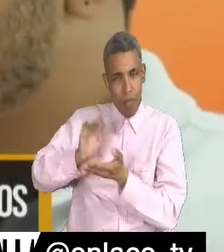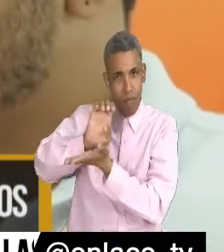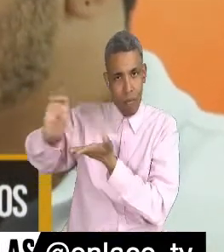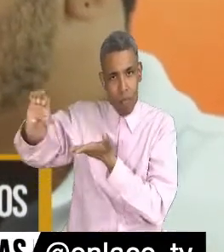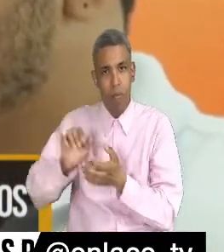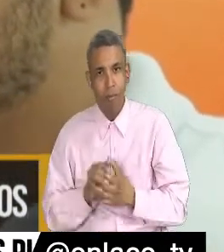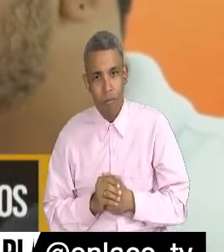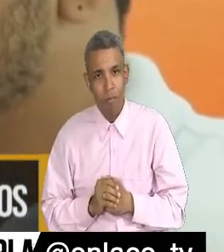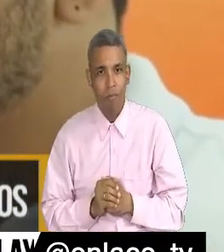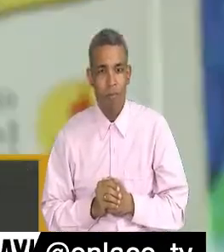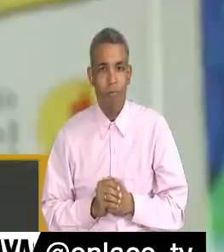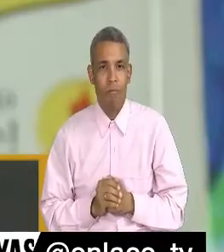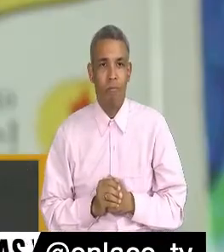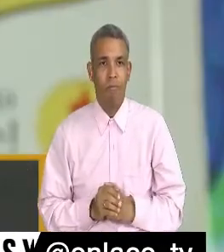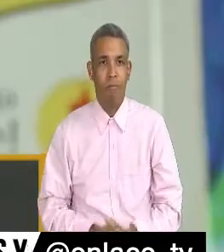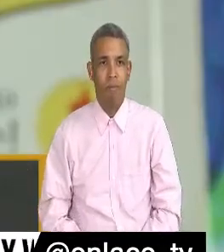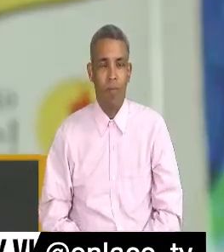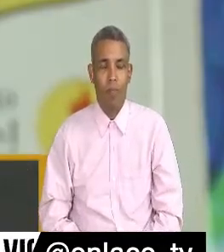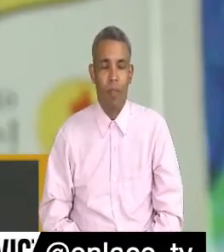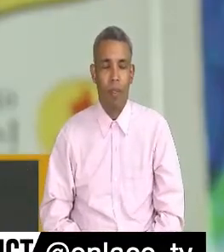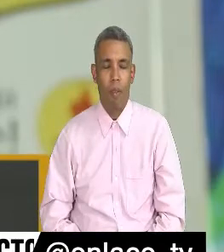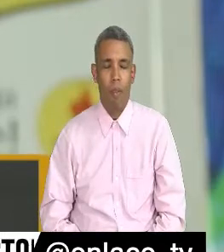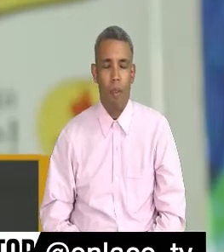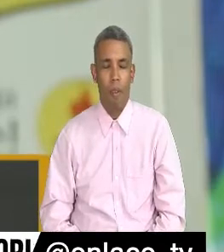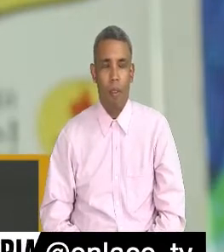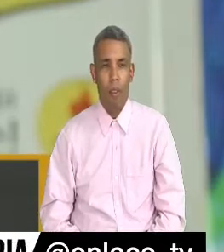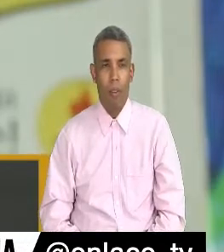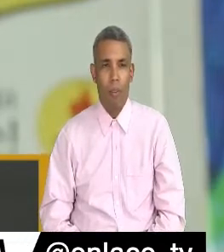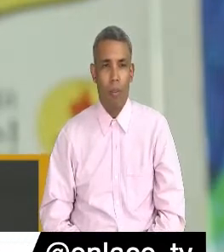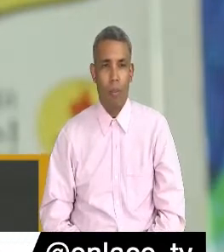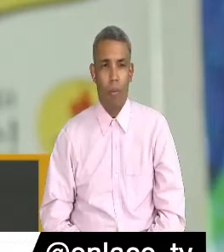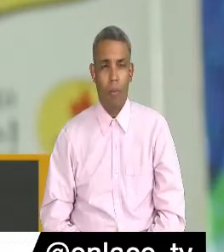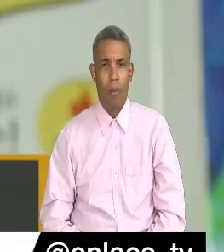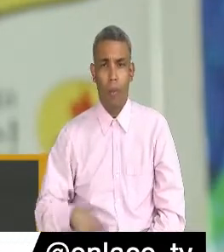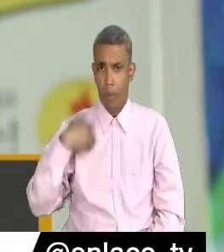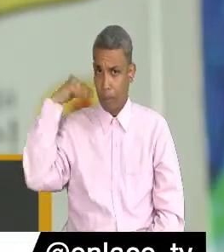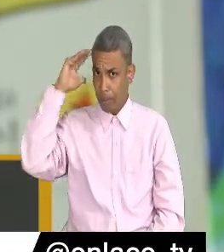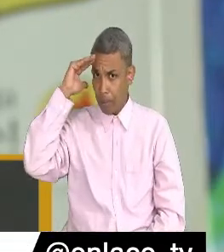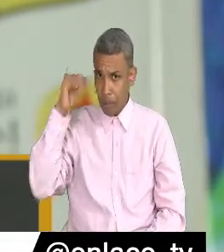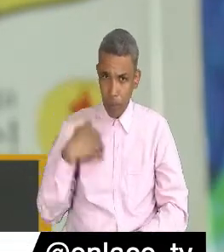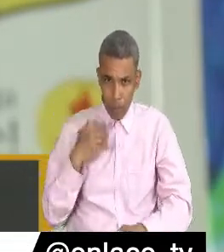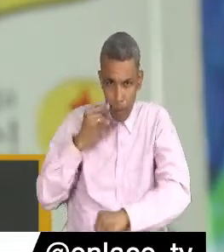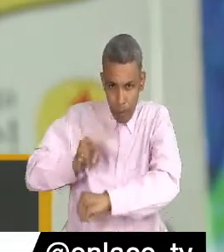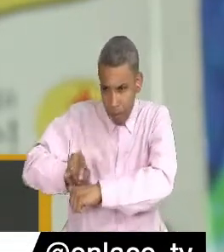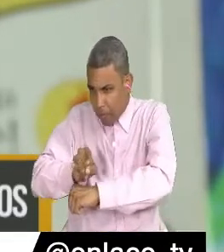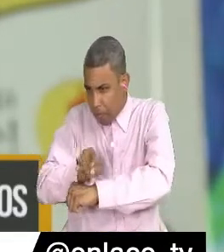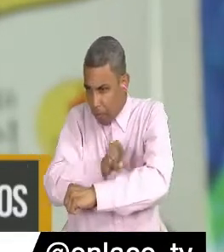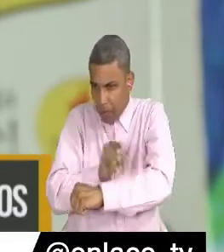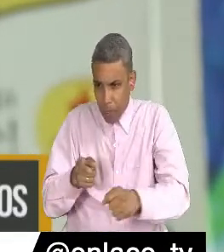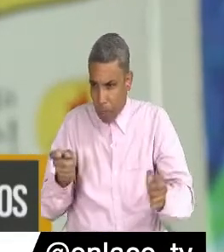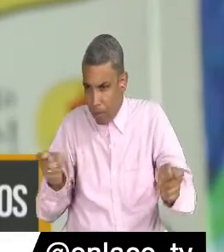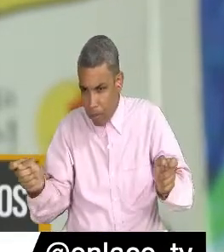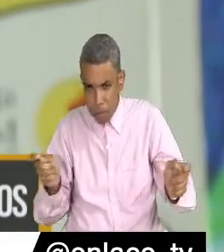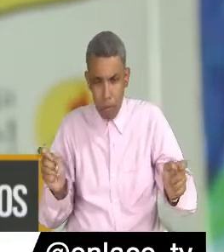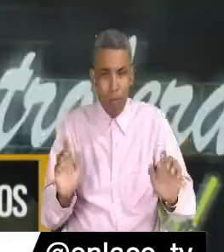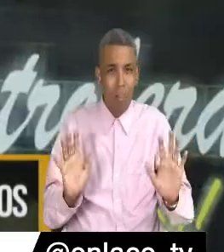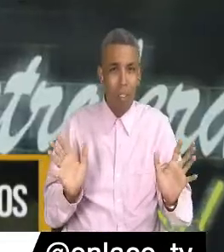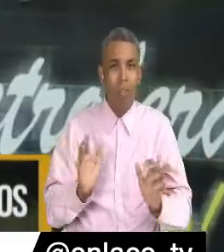la ciudad. Va a haber un control muy amplio de la policía. La idea es que solamente ingresen los